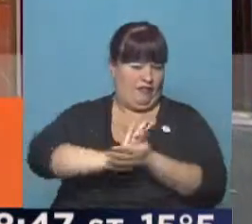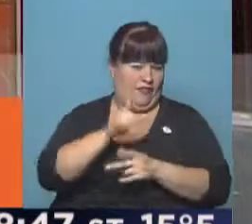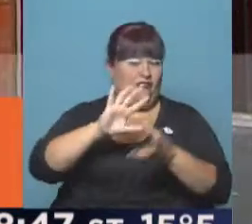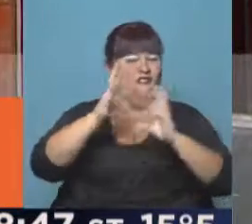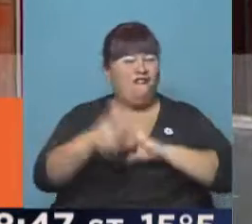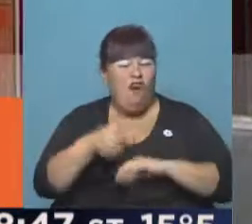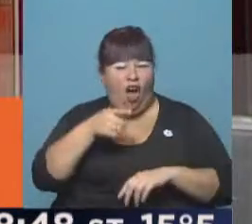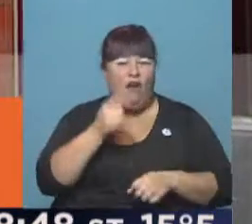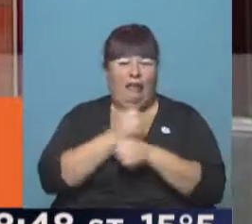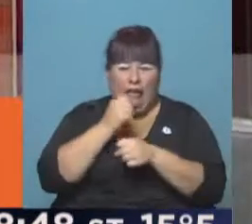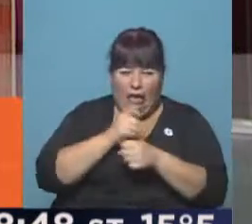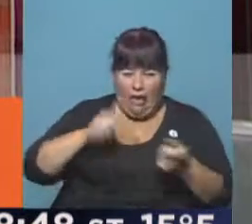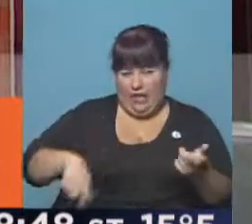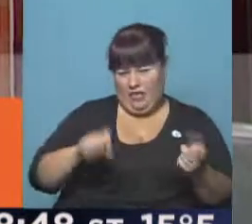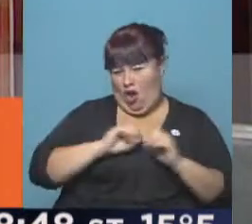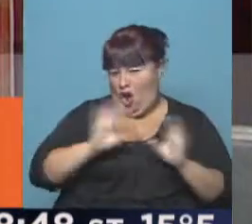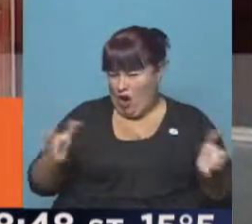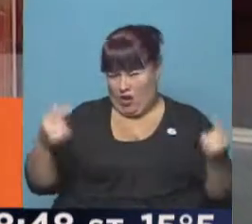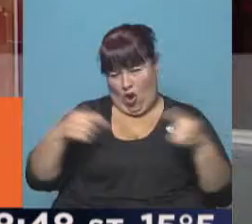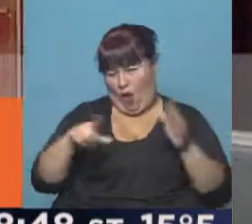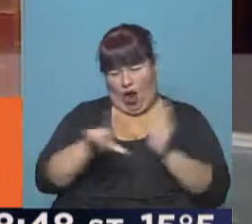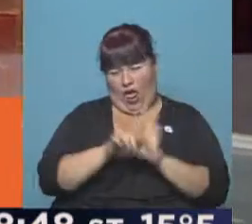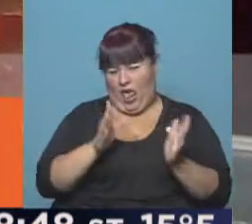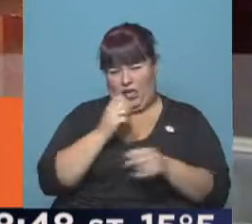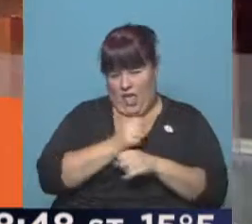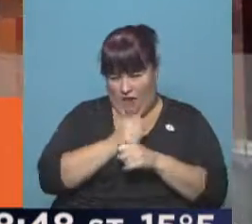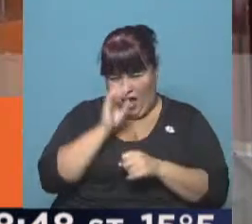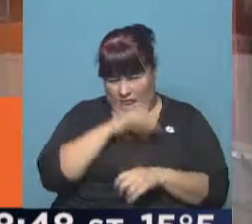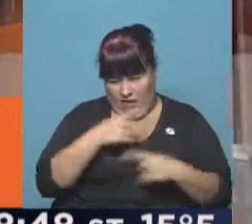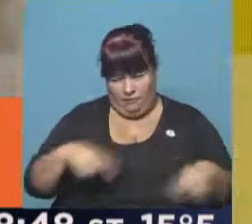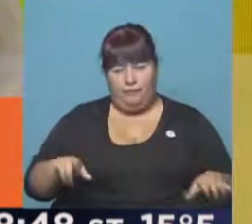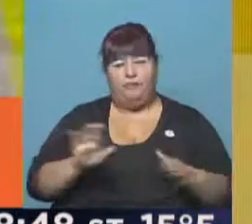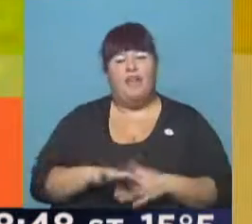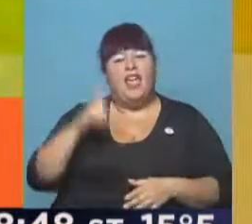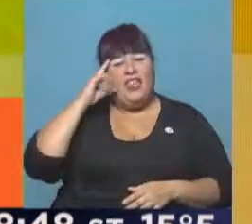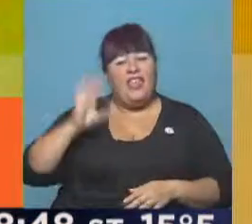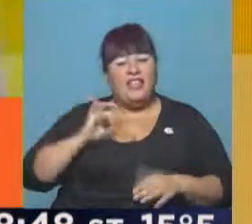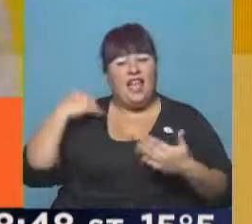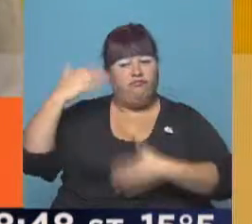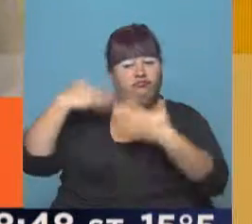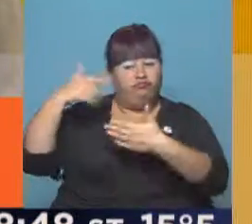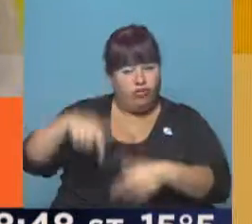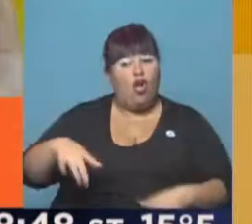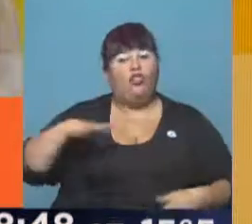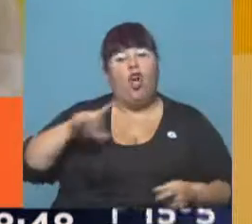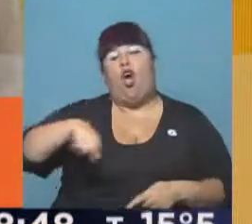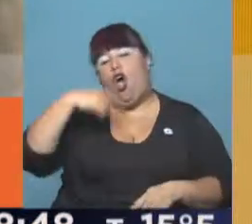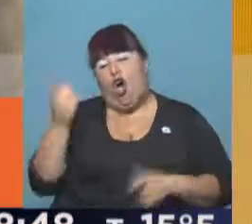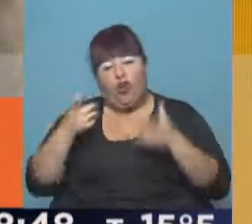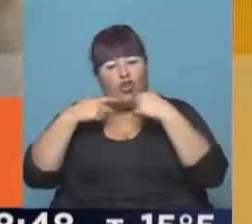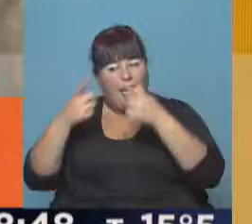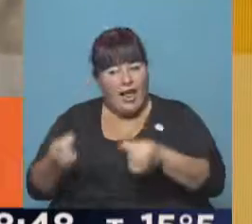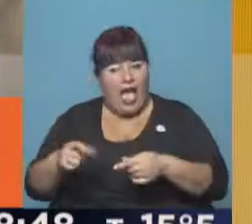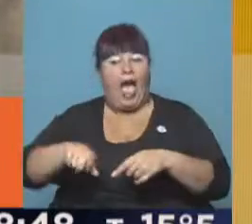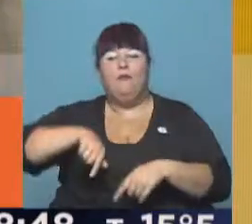esa forma e ingrata y legítima de trabajo los diez años después siguen otros reclamos siguen